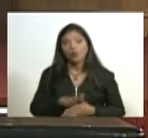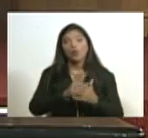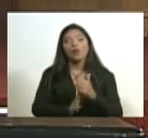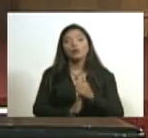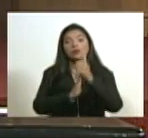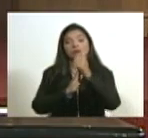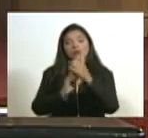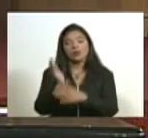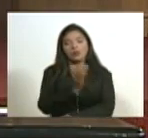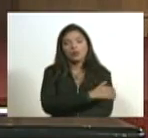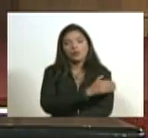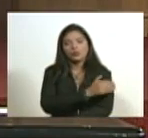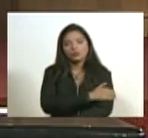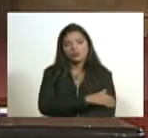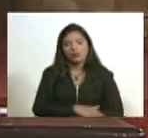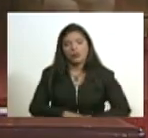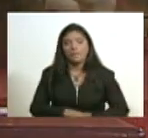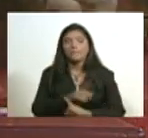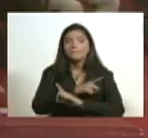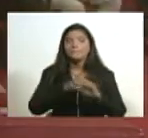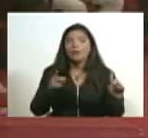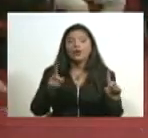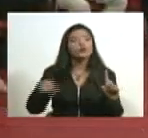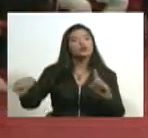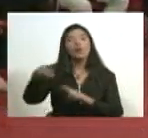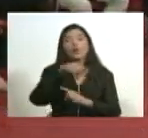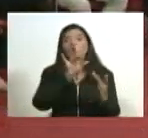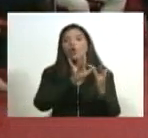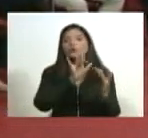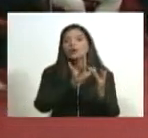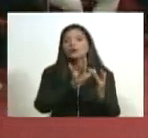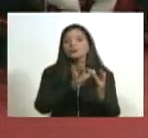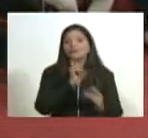oposición. Pero esos contactos son secretos.